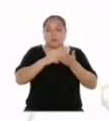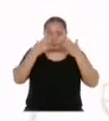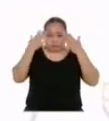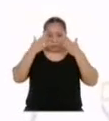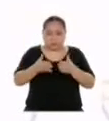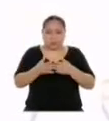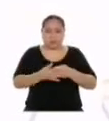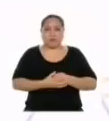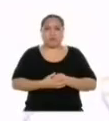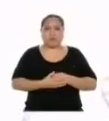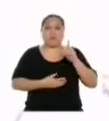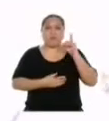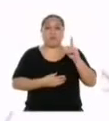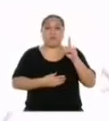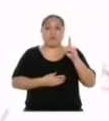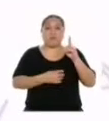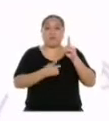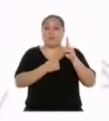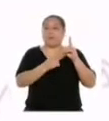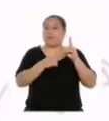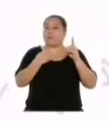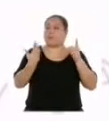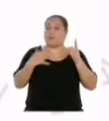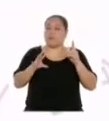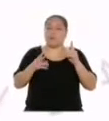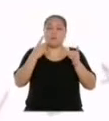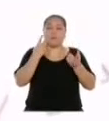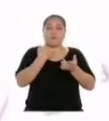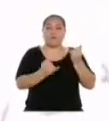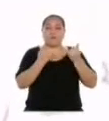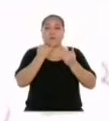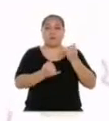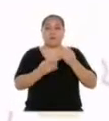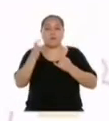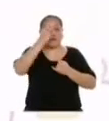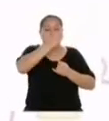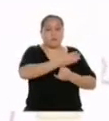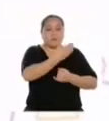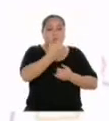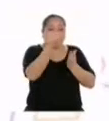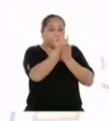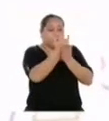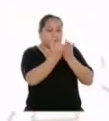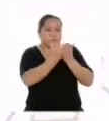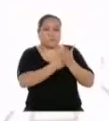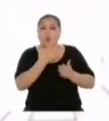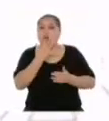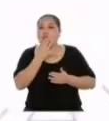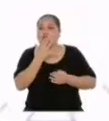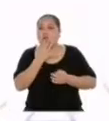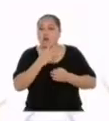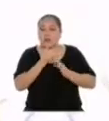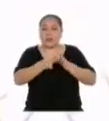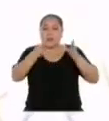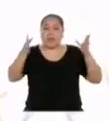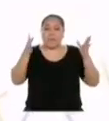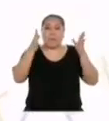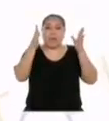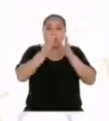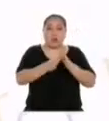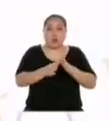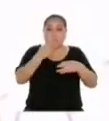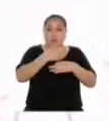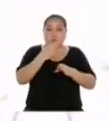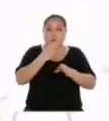ellos. D. Y finalmente, buscar el mejor diseño en colores, tamaño y forma para que